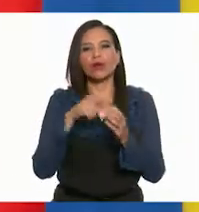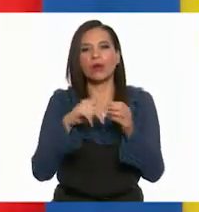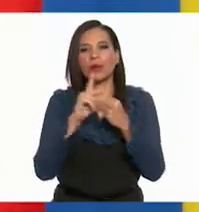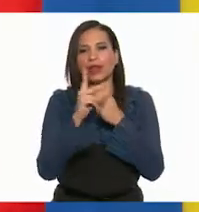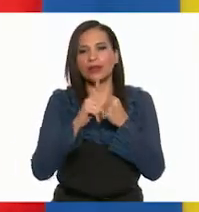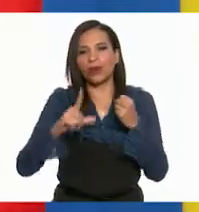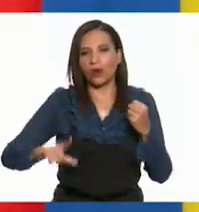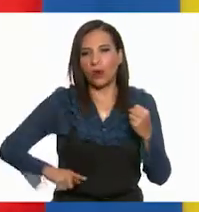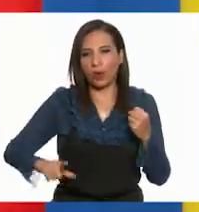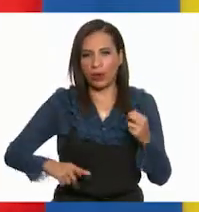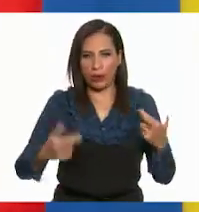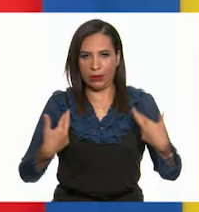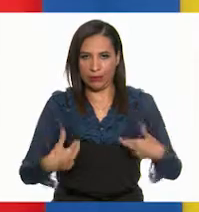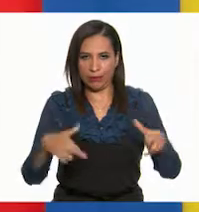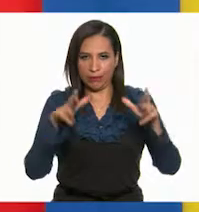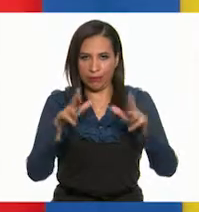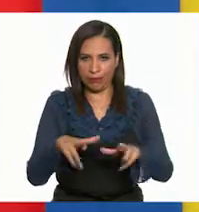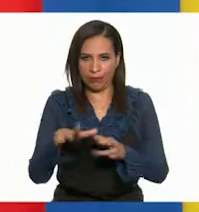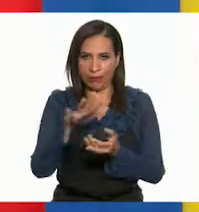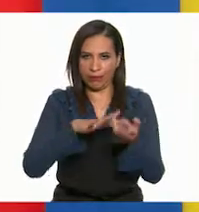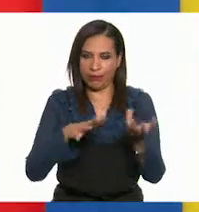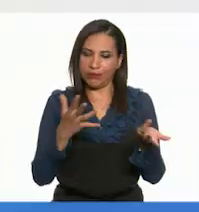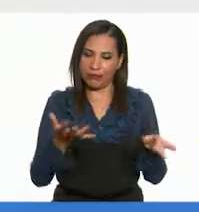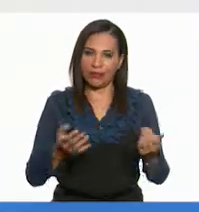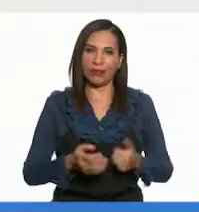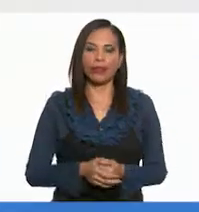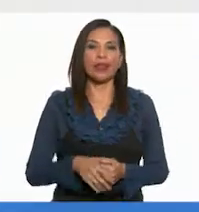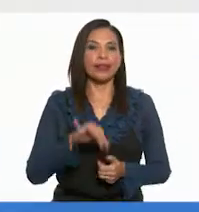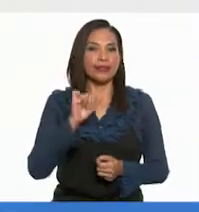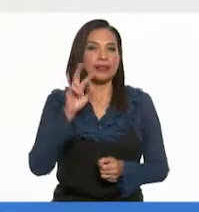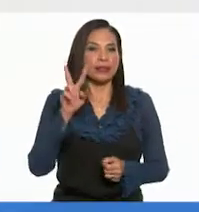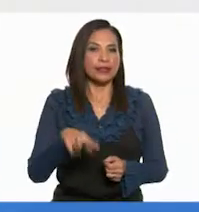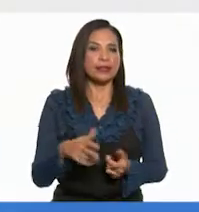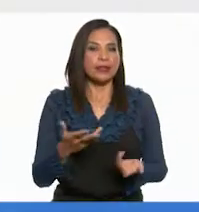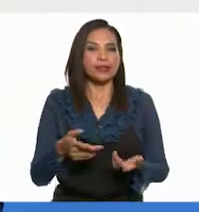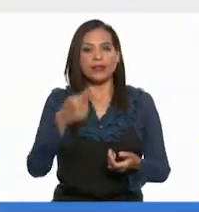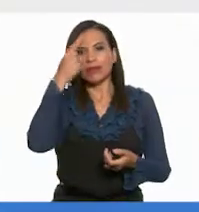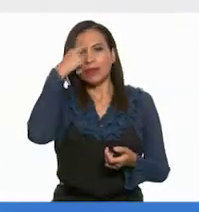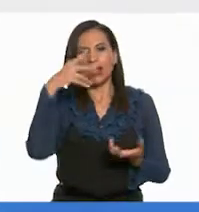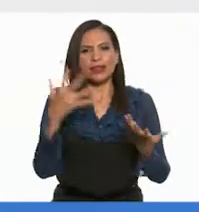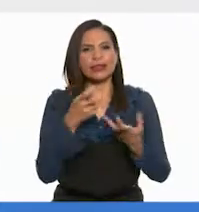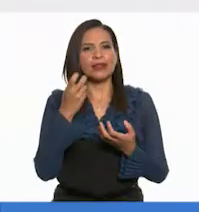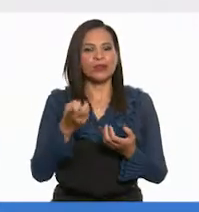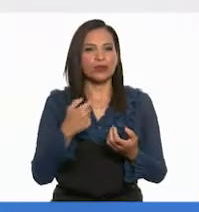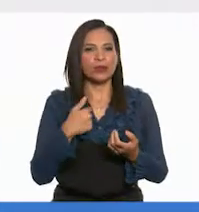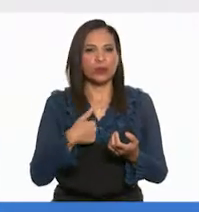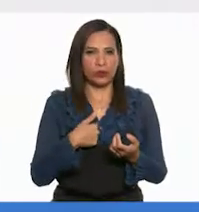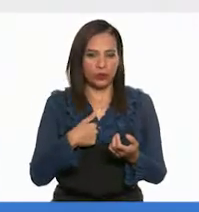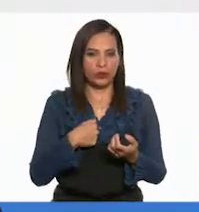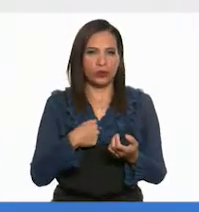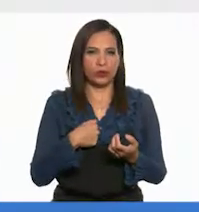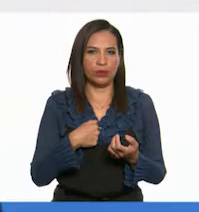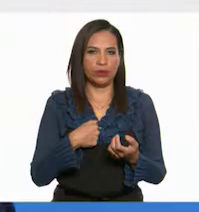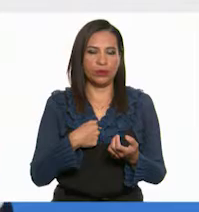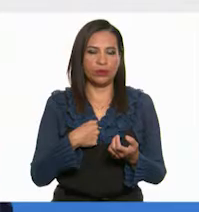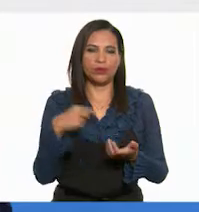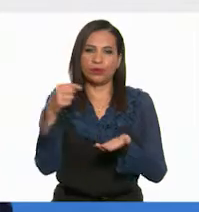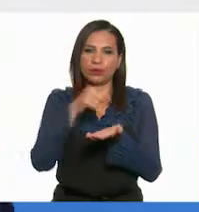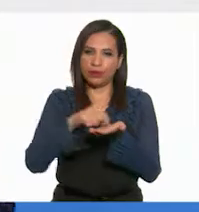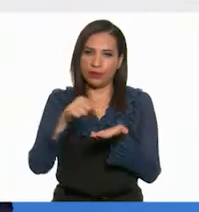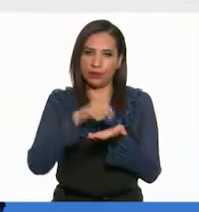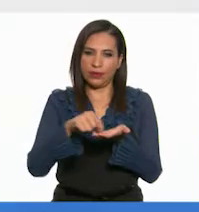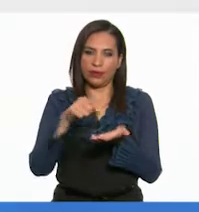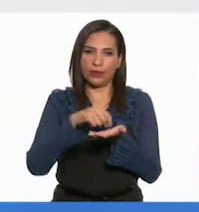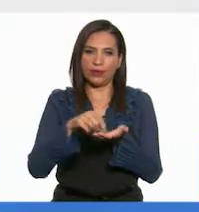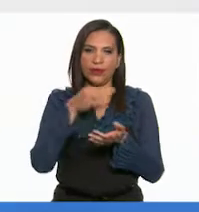un gobierno representativo. Así es, así es. Para llevarlo a cabo yo escribí